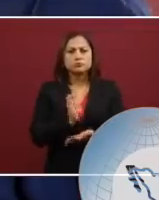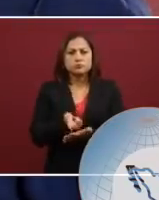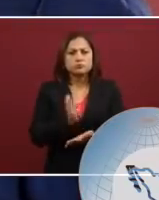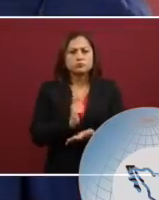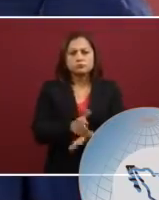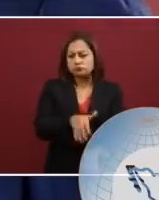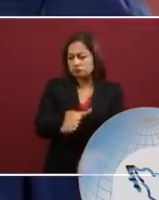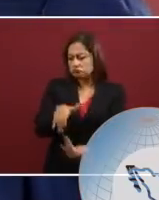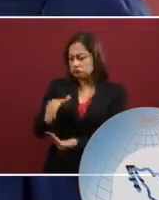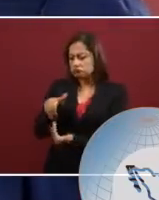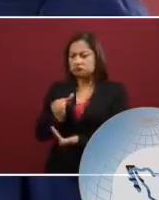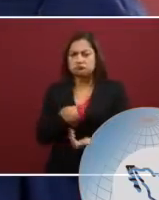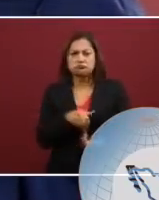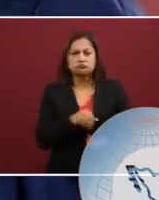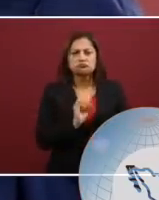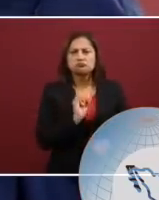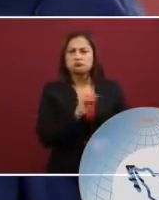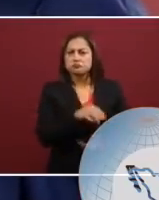la hacienda pública.